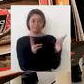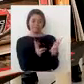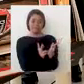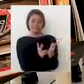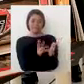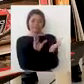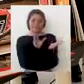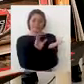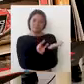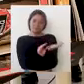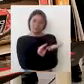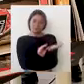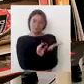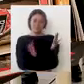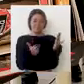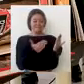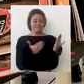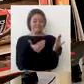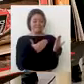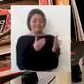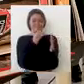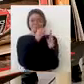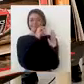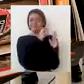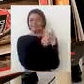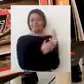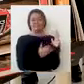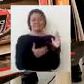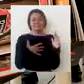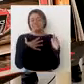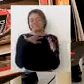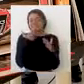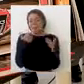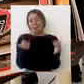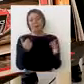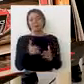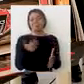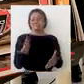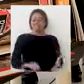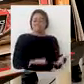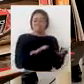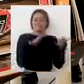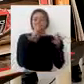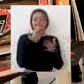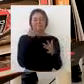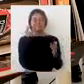hojas que me la devoré en un momentico. Entonces eso es